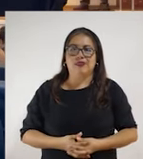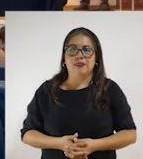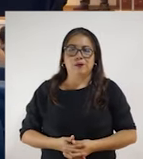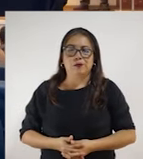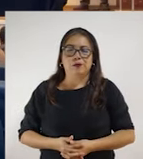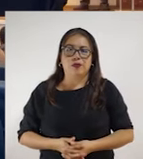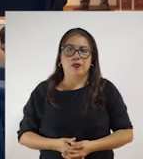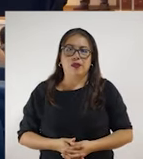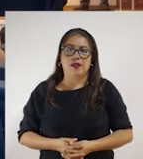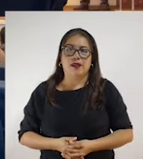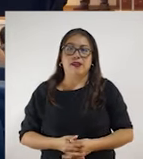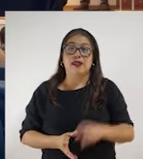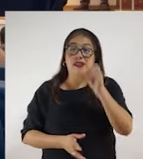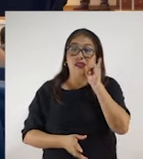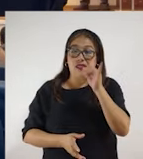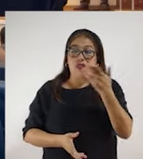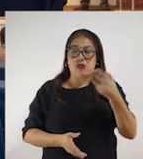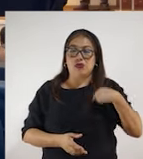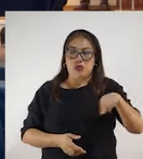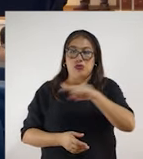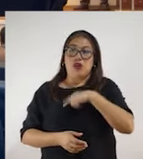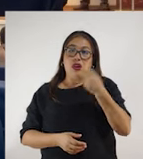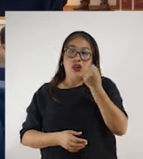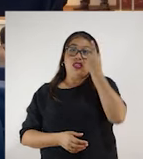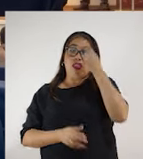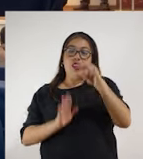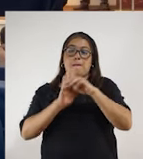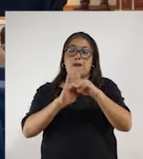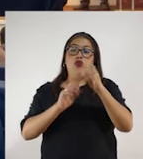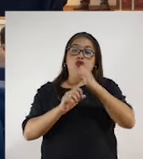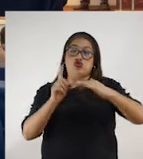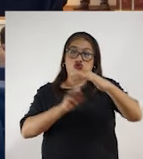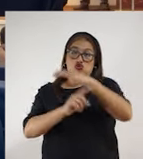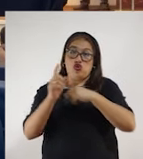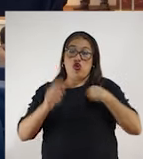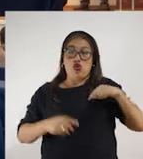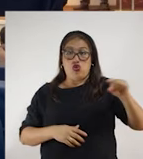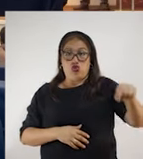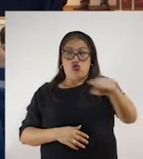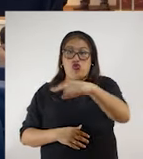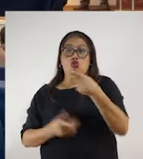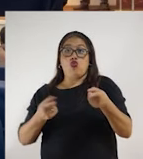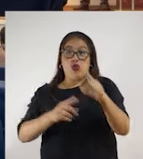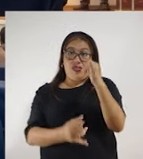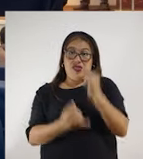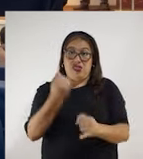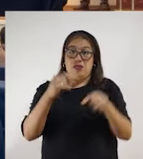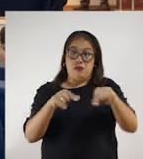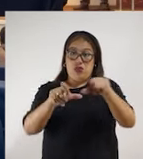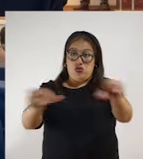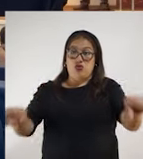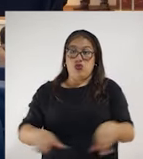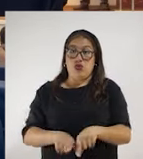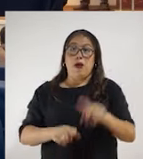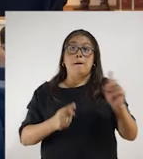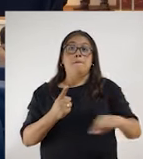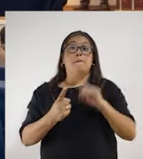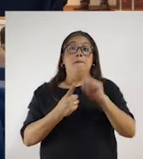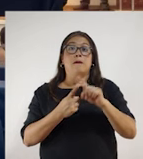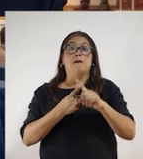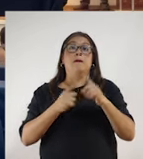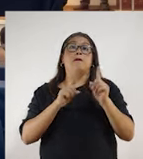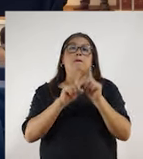Entonces, si entendemos claramente el modelo social, todos y todas nosotras, cuando salgamos del auditorio, lo primero